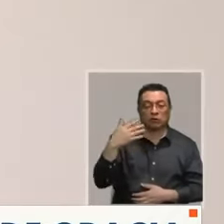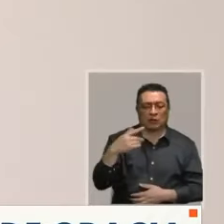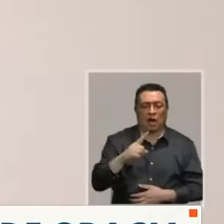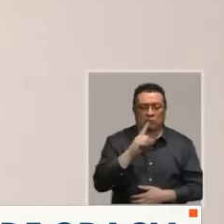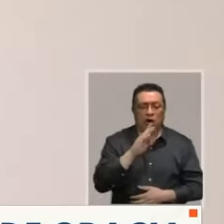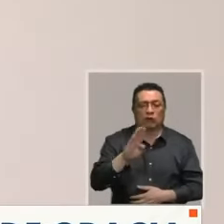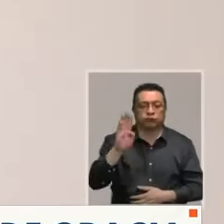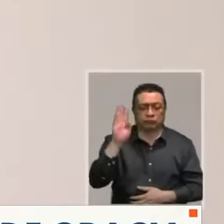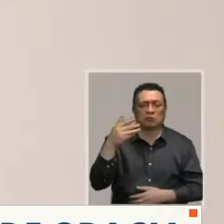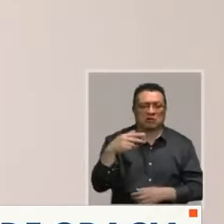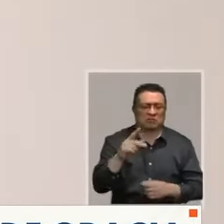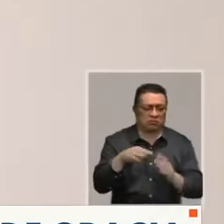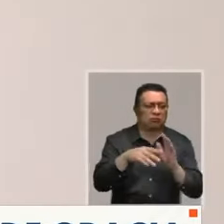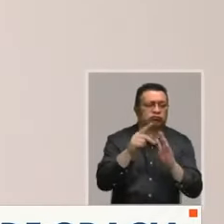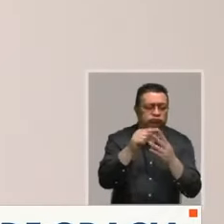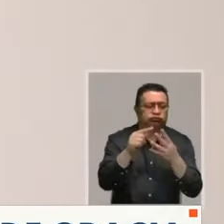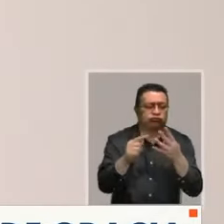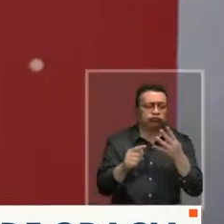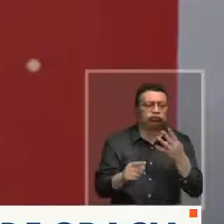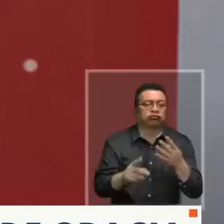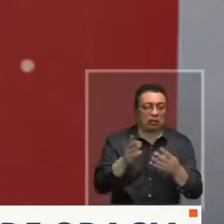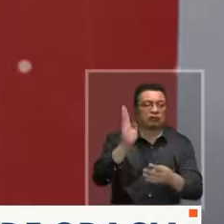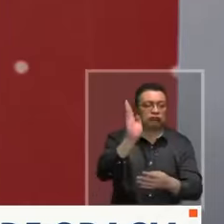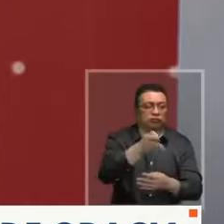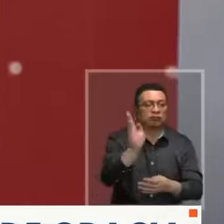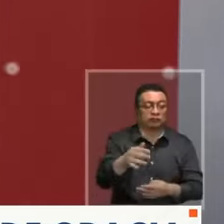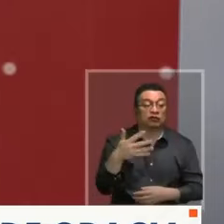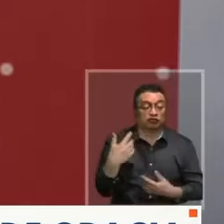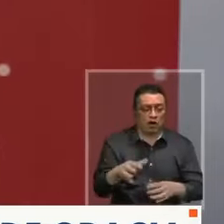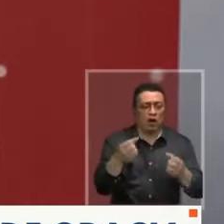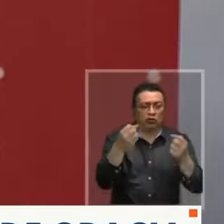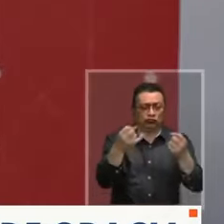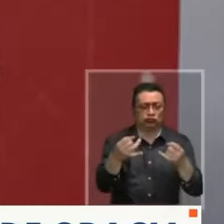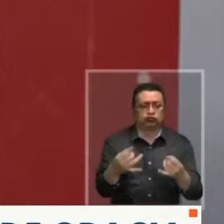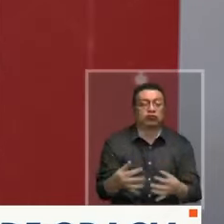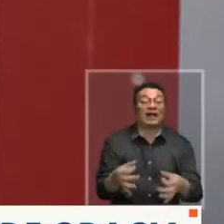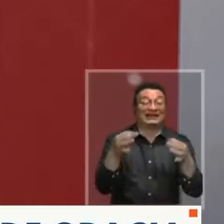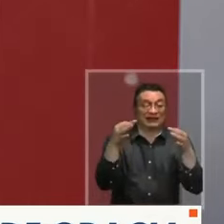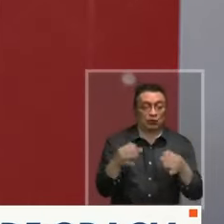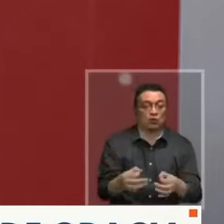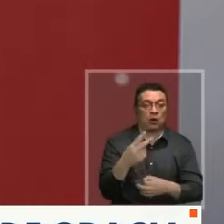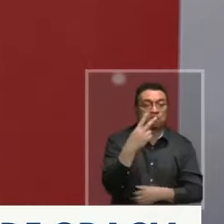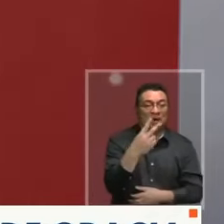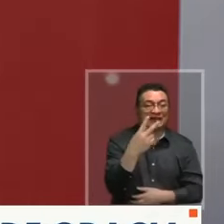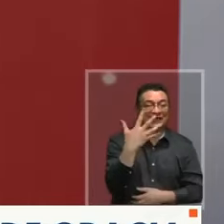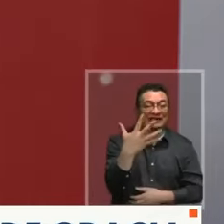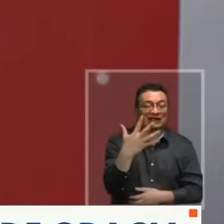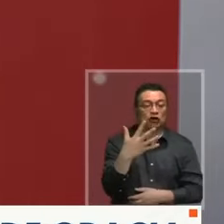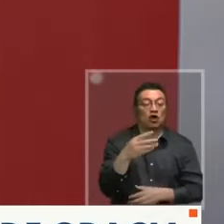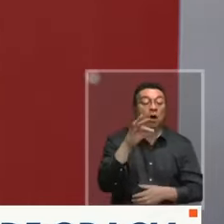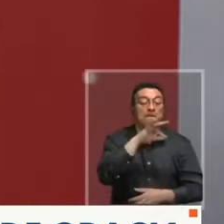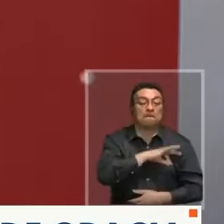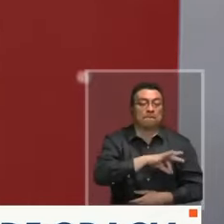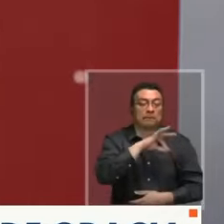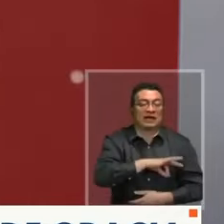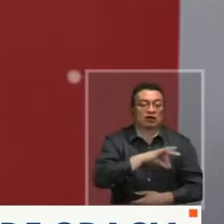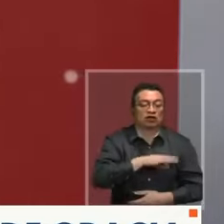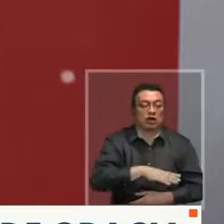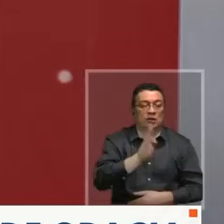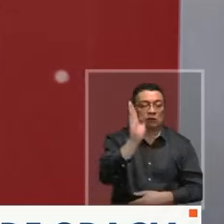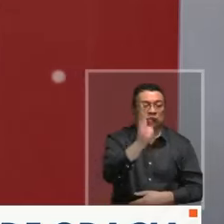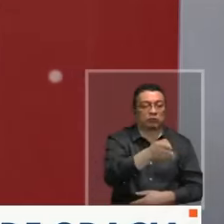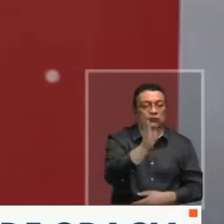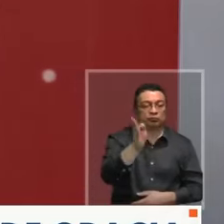revocar una veintena de estos beneficios ya hay un número seguro de 25 pensiones que se van a dejar sin efecto